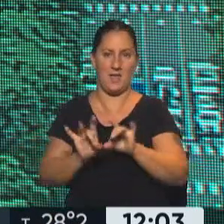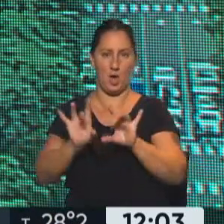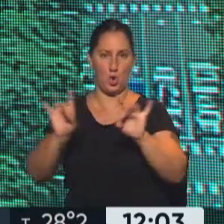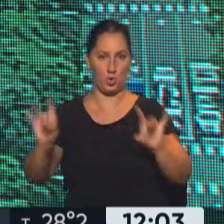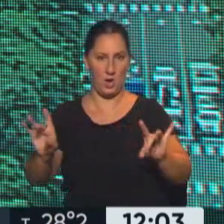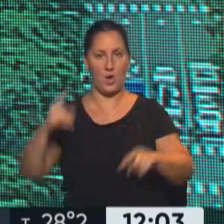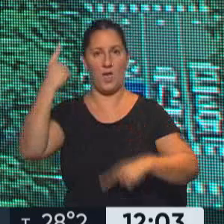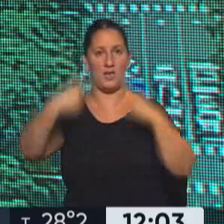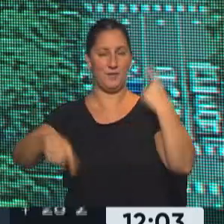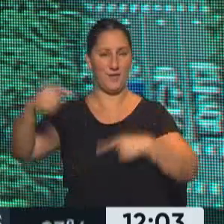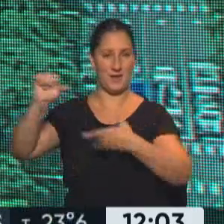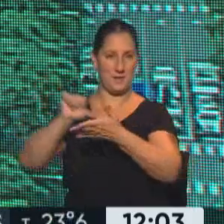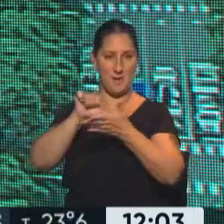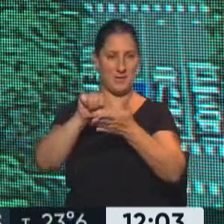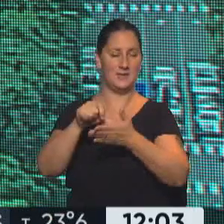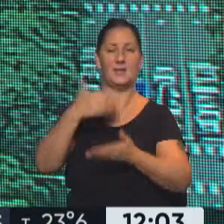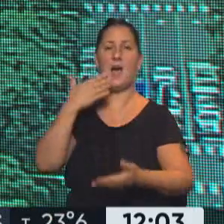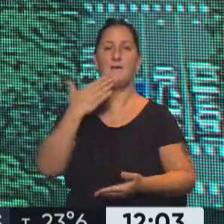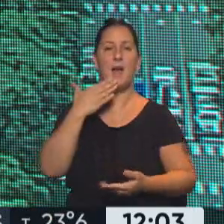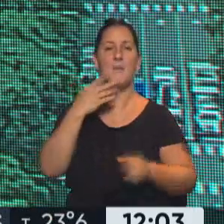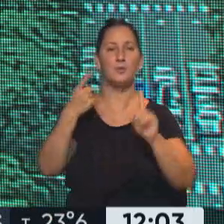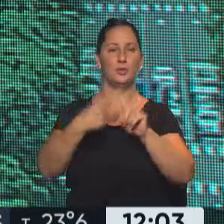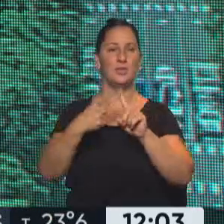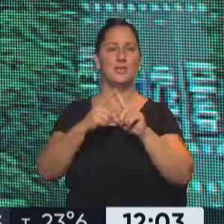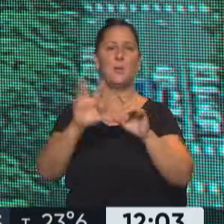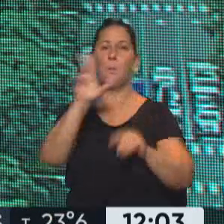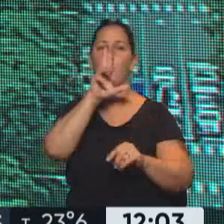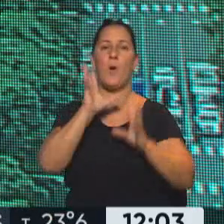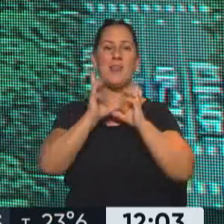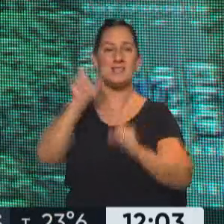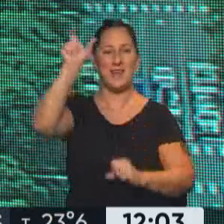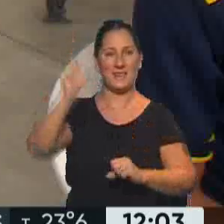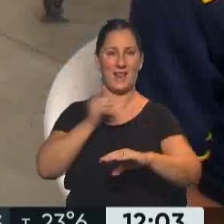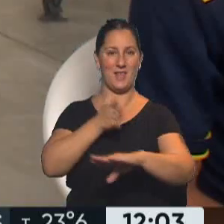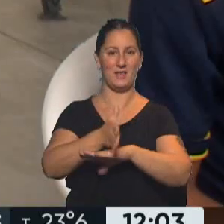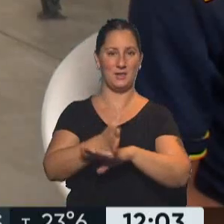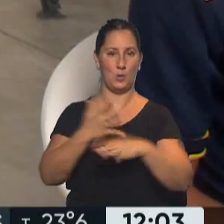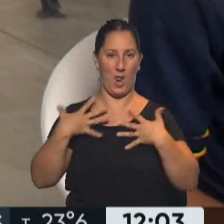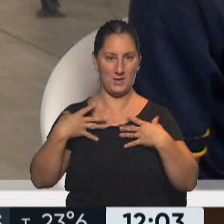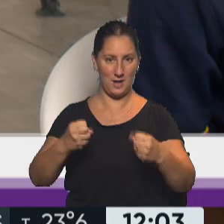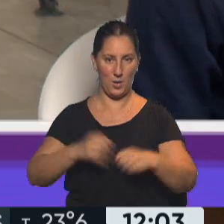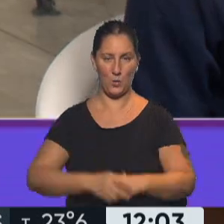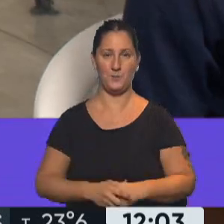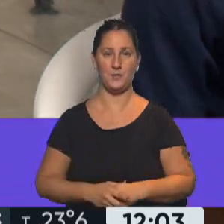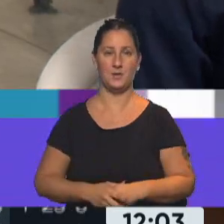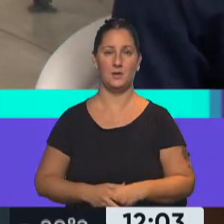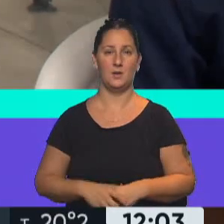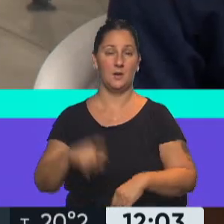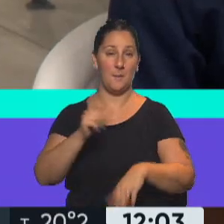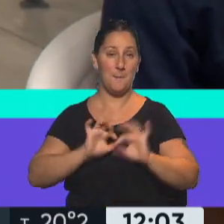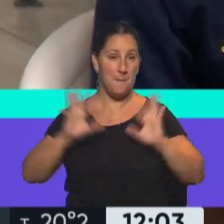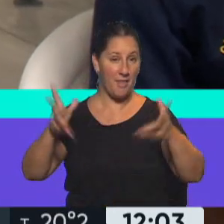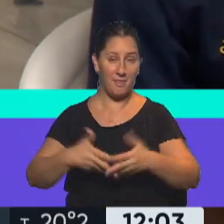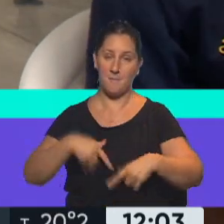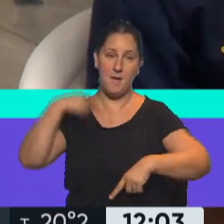contagios en diferentes países, hablamos, dialogamos con la Secretaria de Acceso a la Salud. La pandemia no da